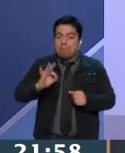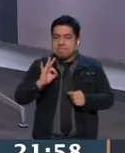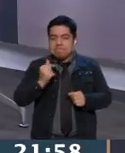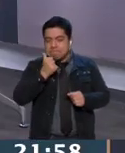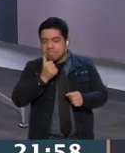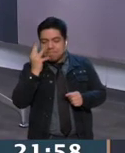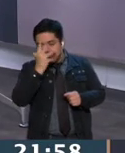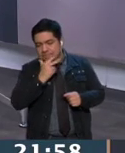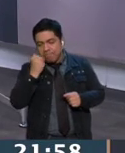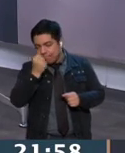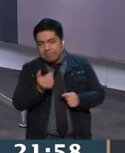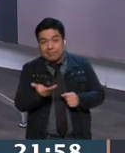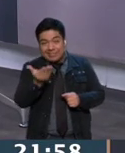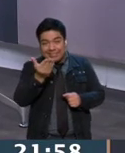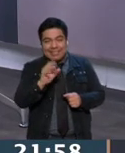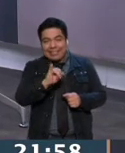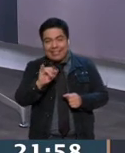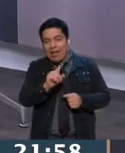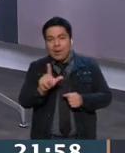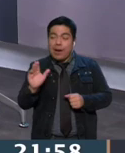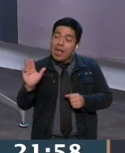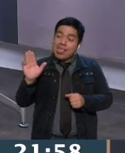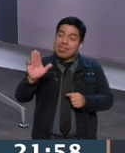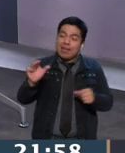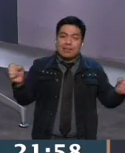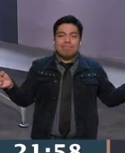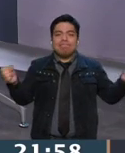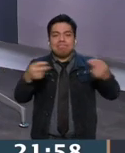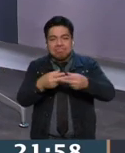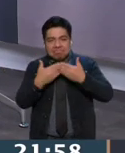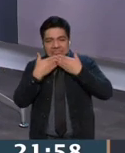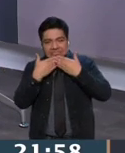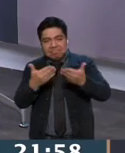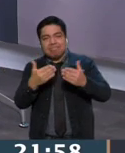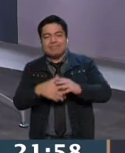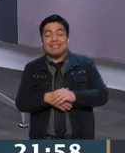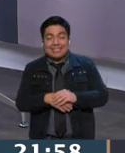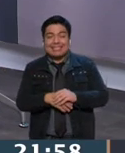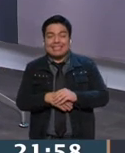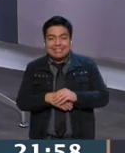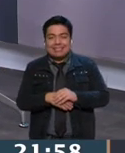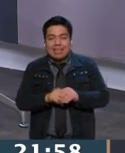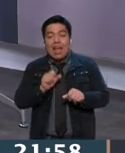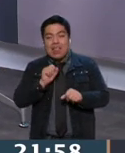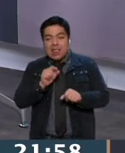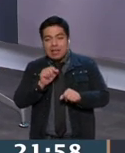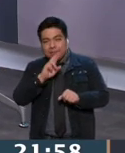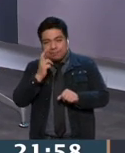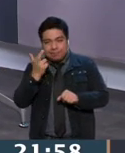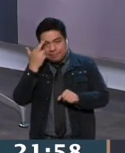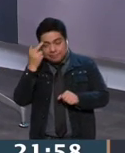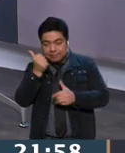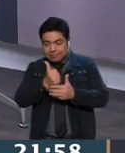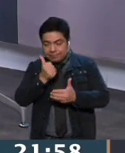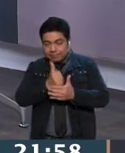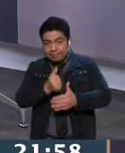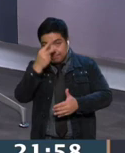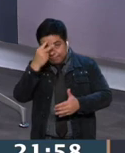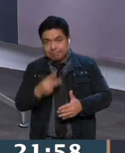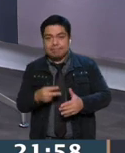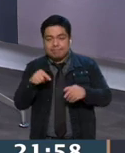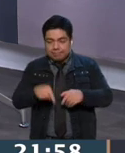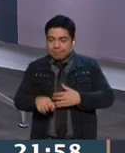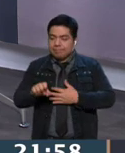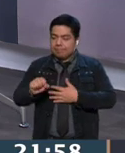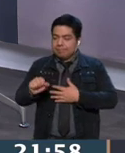bonita. Excelente, Julia, pues nos vemos por acá la próxima semana. Muy buena propuesta y que también sirve para recordar que la Ciudad de México, lo decías muy bien, el